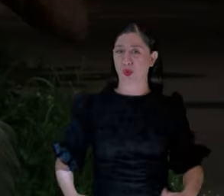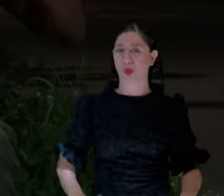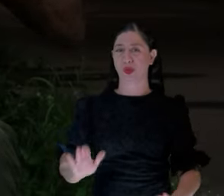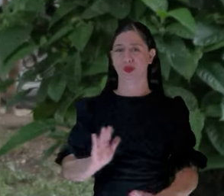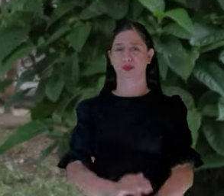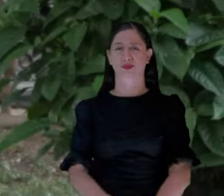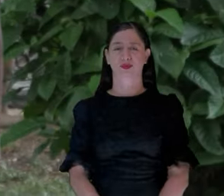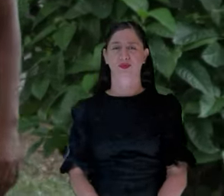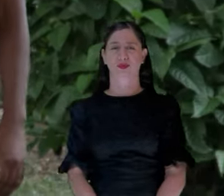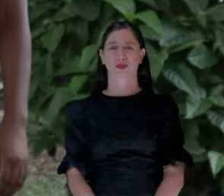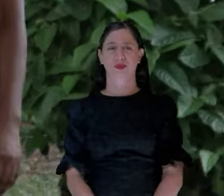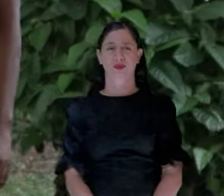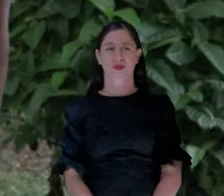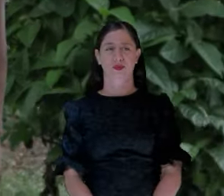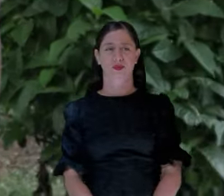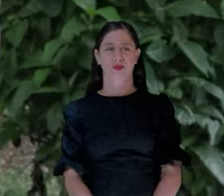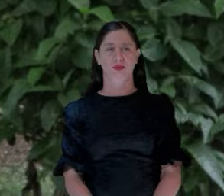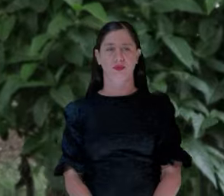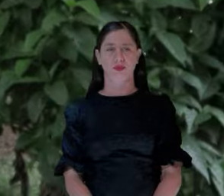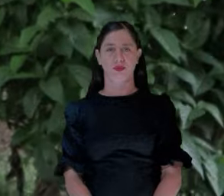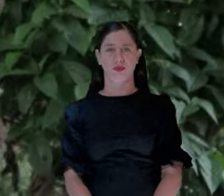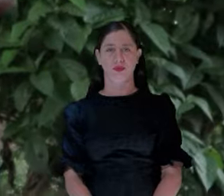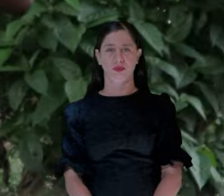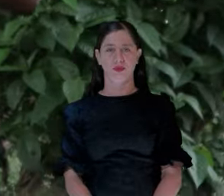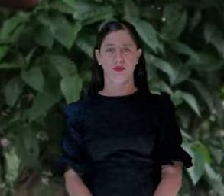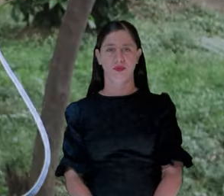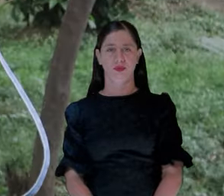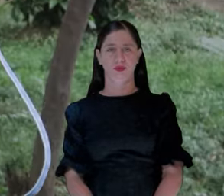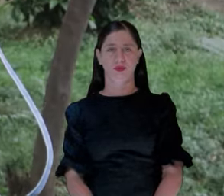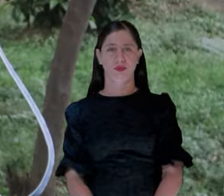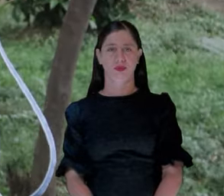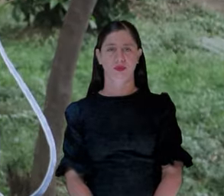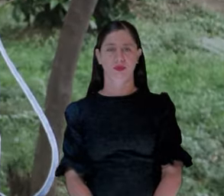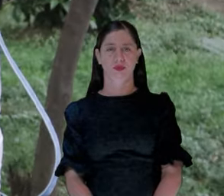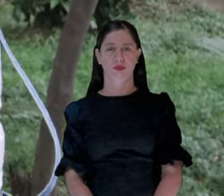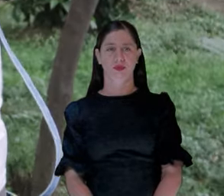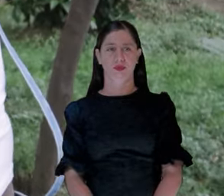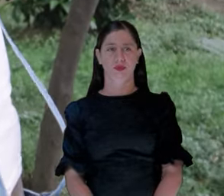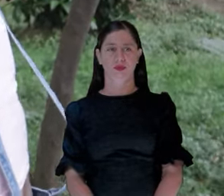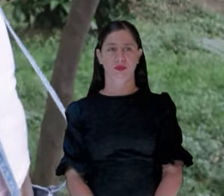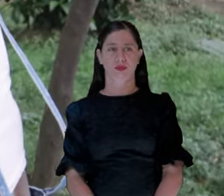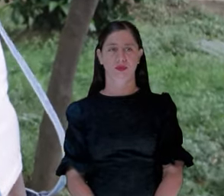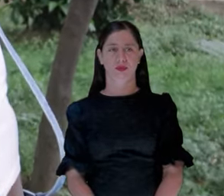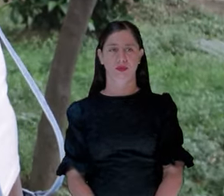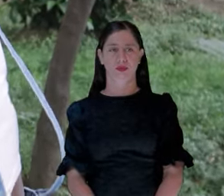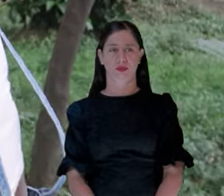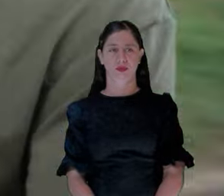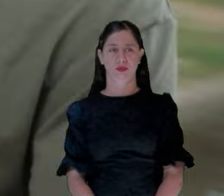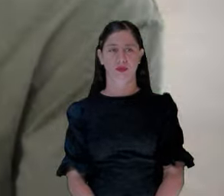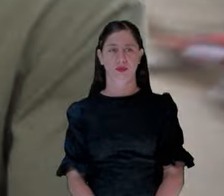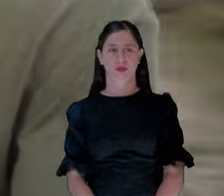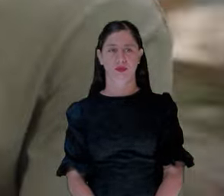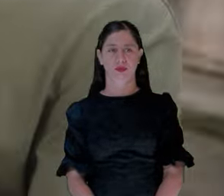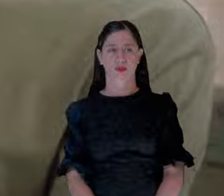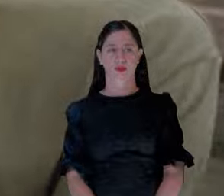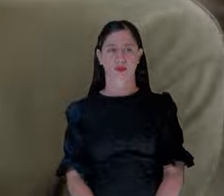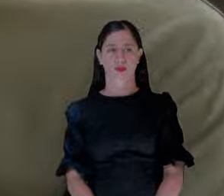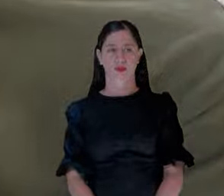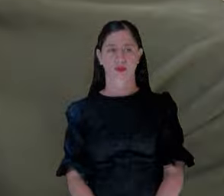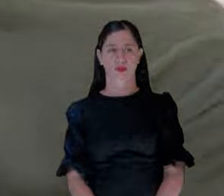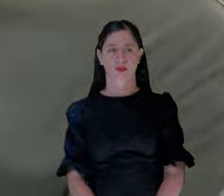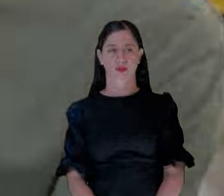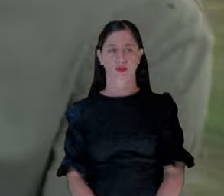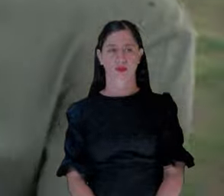Mano arriba que se sienta la conquista. Mano arriba que se sienta la conquista. Mano arriba que se sienta